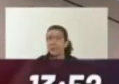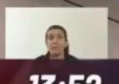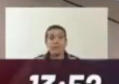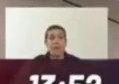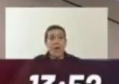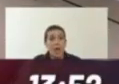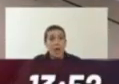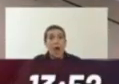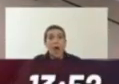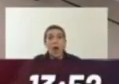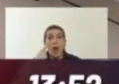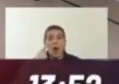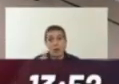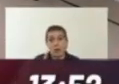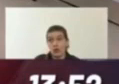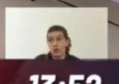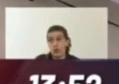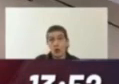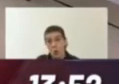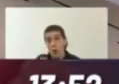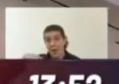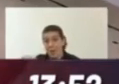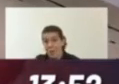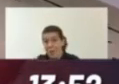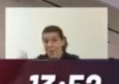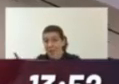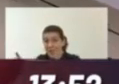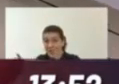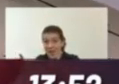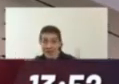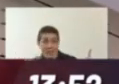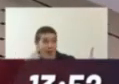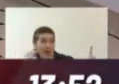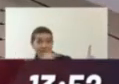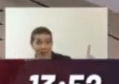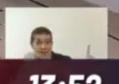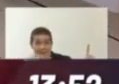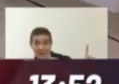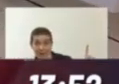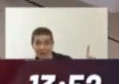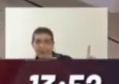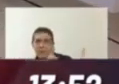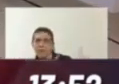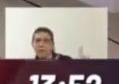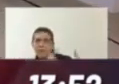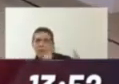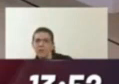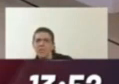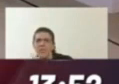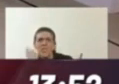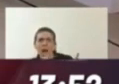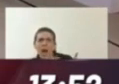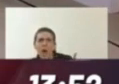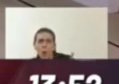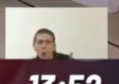Ahora déjenme acercar a la pantalla porque quiero mostrarles algunas cosas que ya son curvas